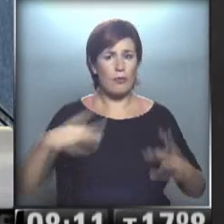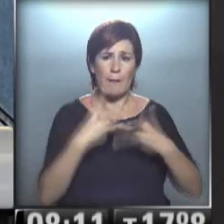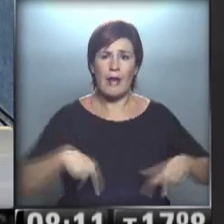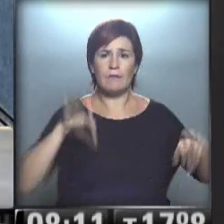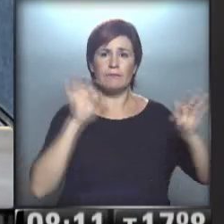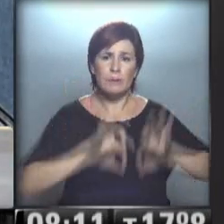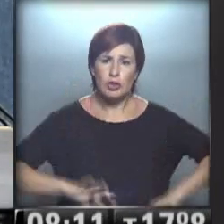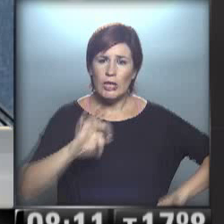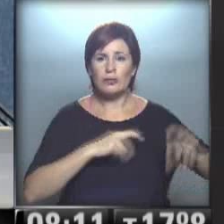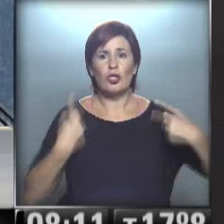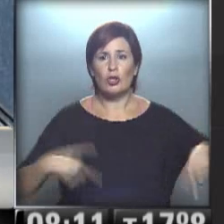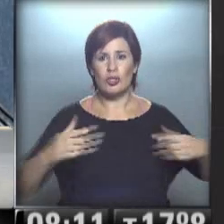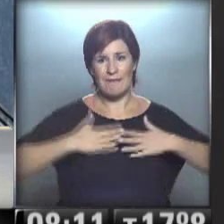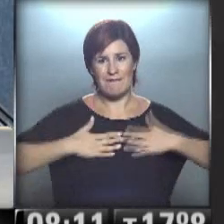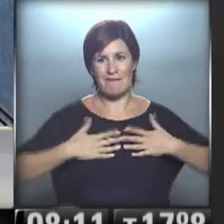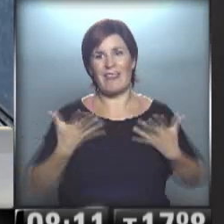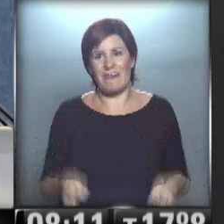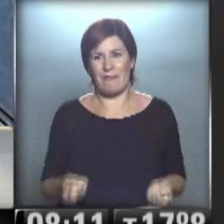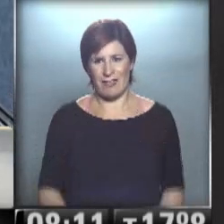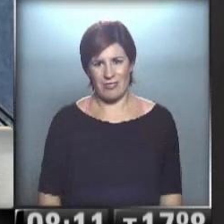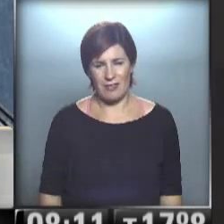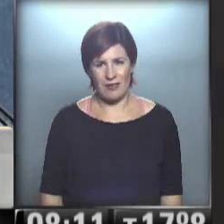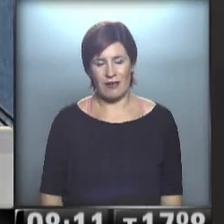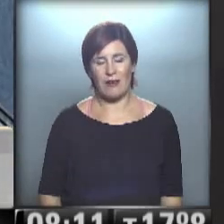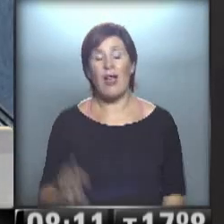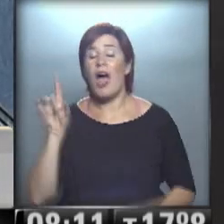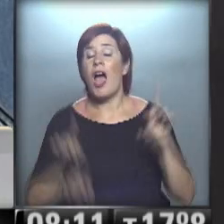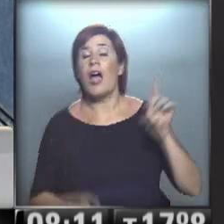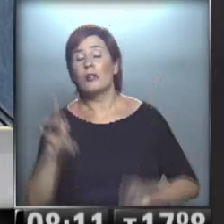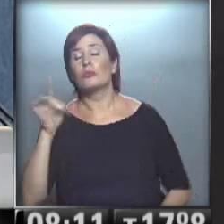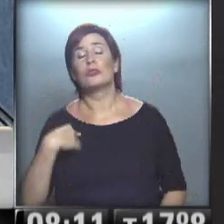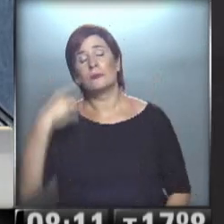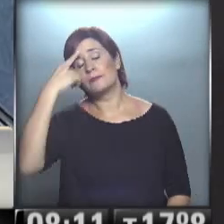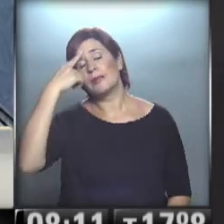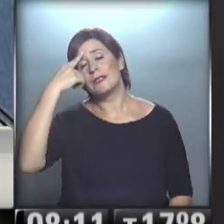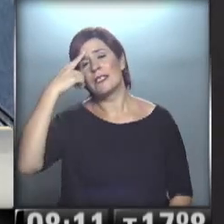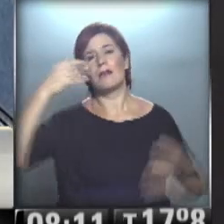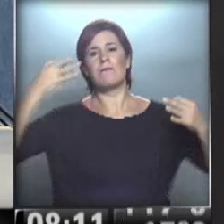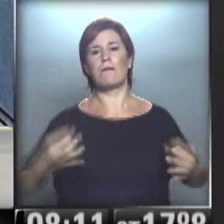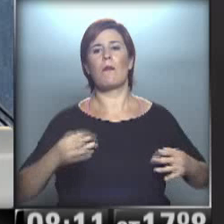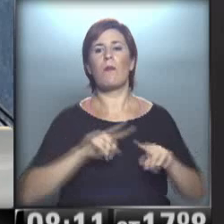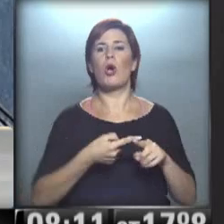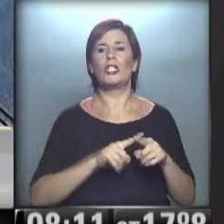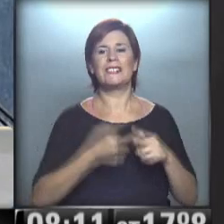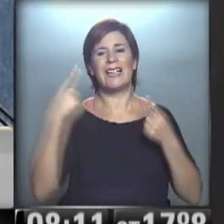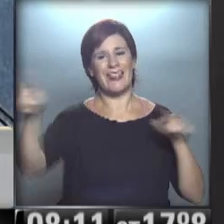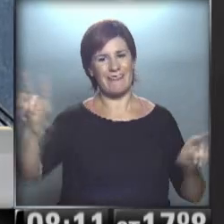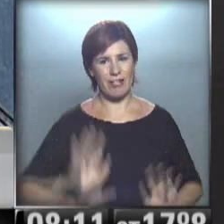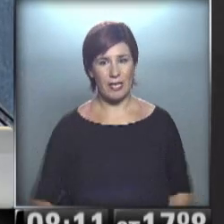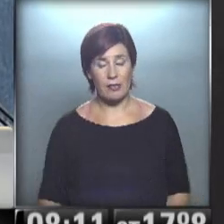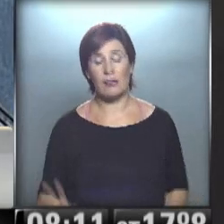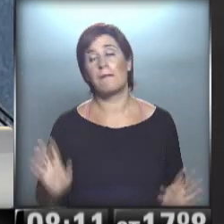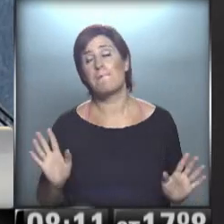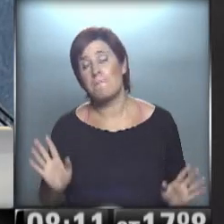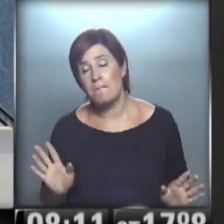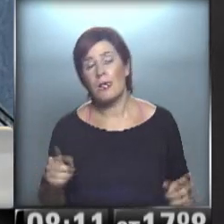político. Quizás algunos tengan una perspectiva de la ética política y de la convicción distinta, pero lo que